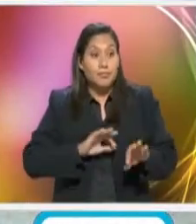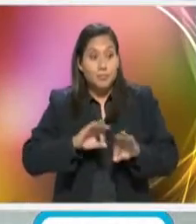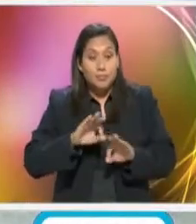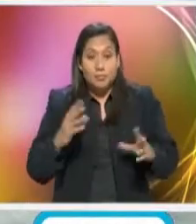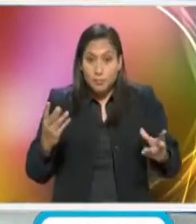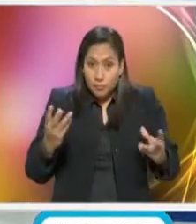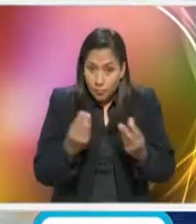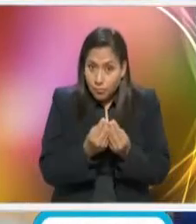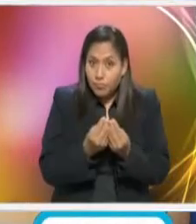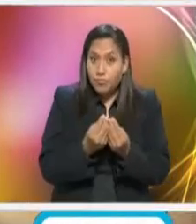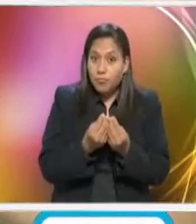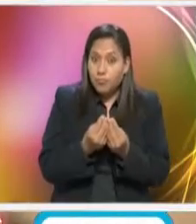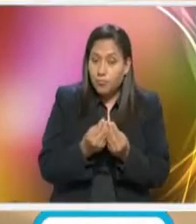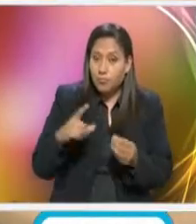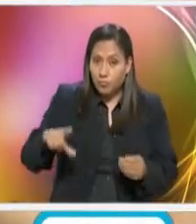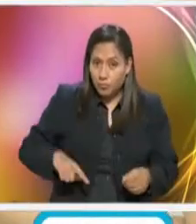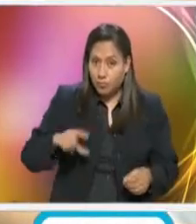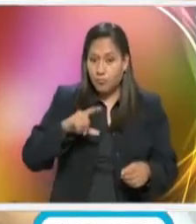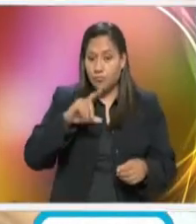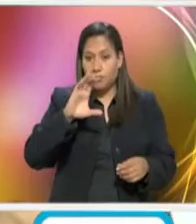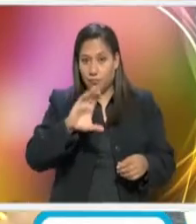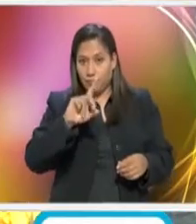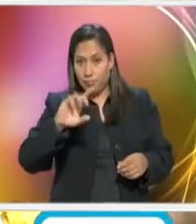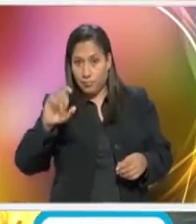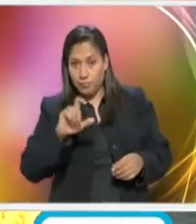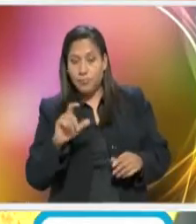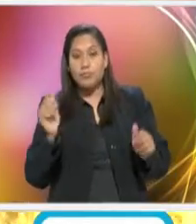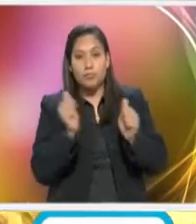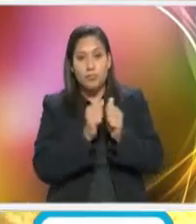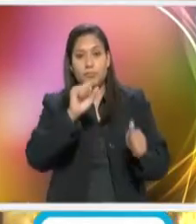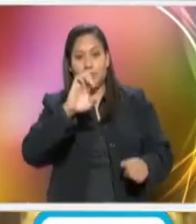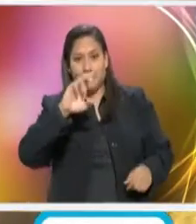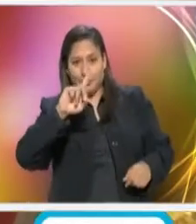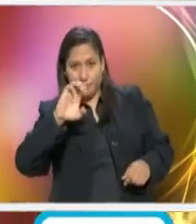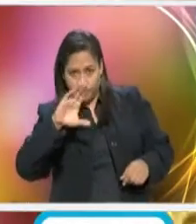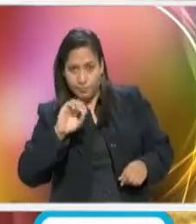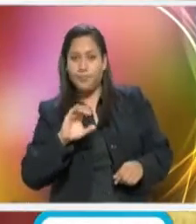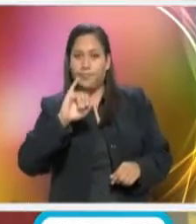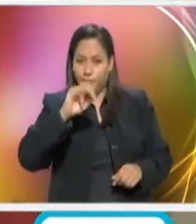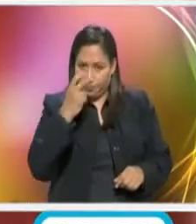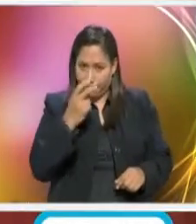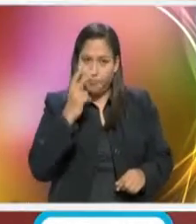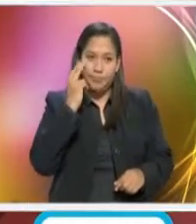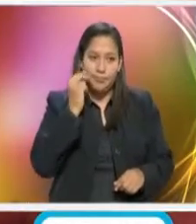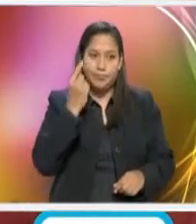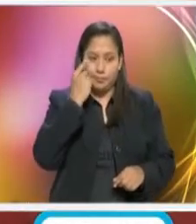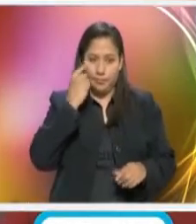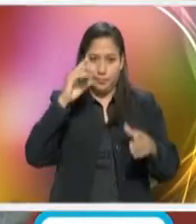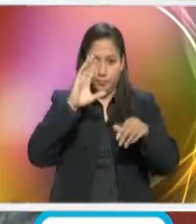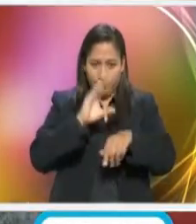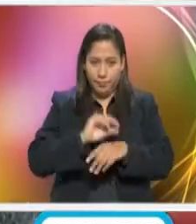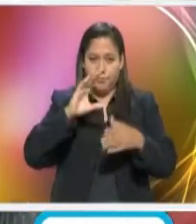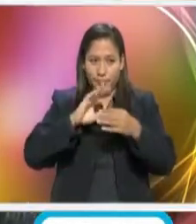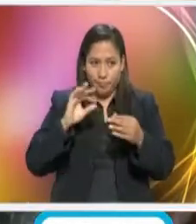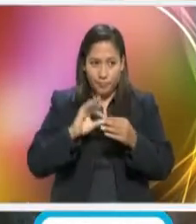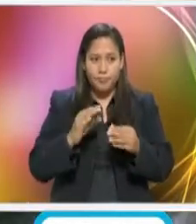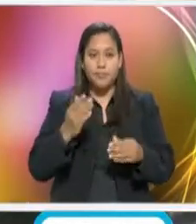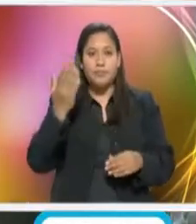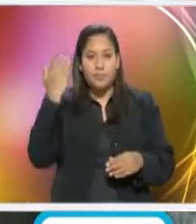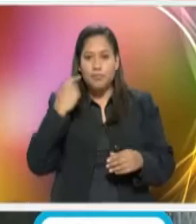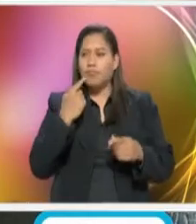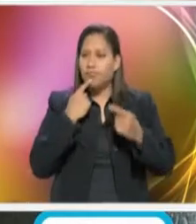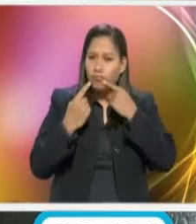en conjunto del gobierno de la Ciudad de México con la SEDECO. Así es, Paola, déjame decirte que es algo que ya se